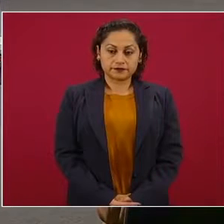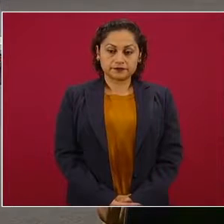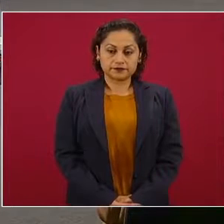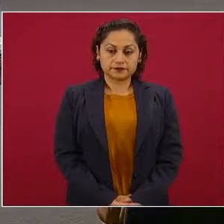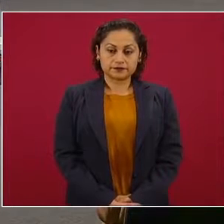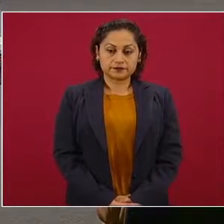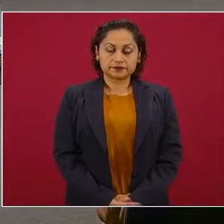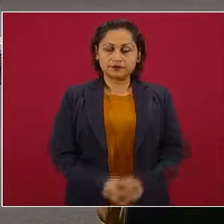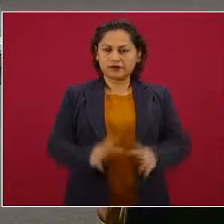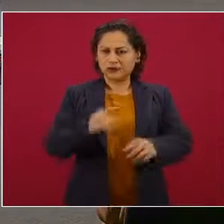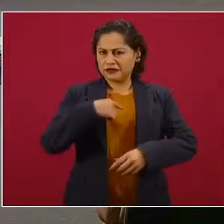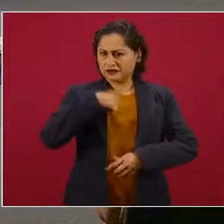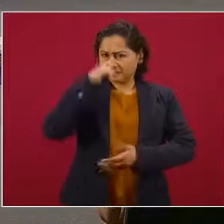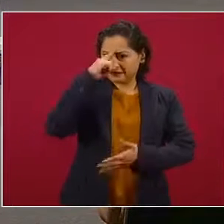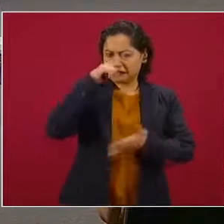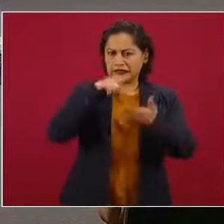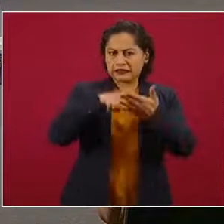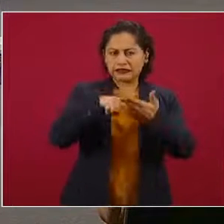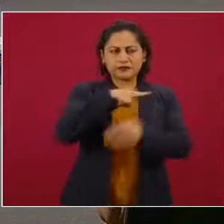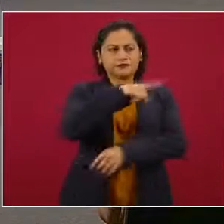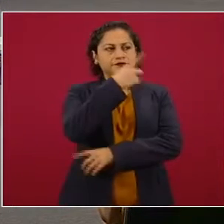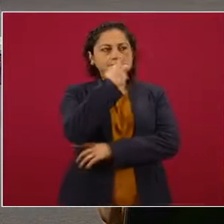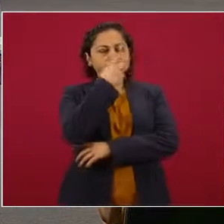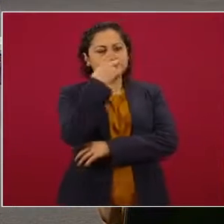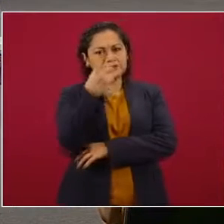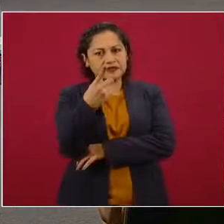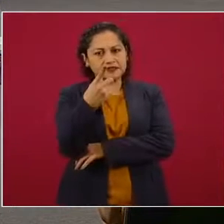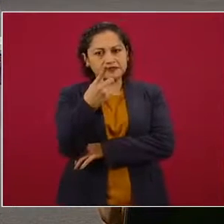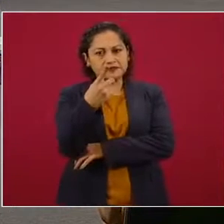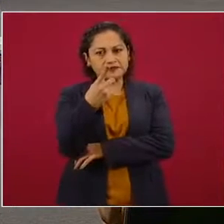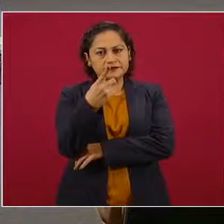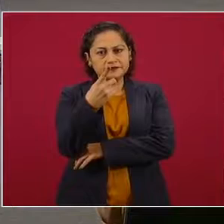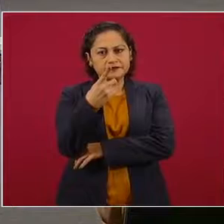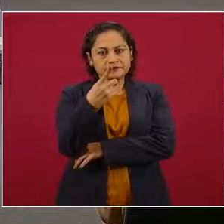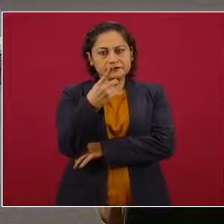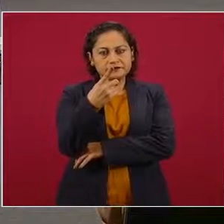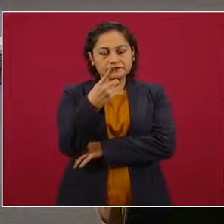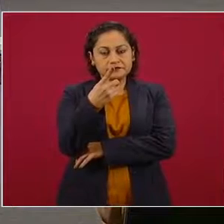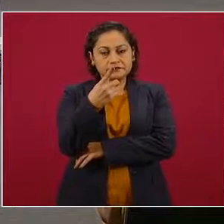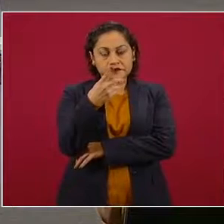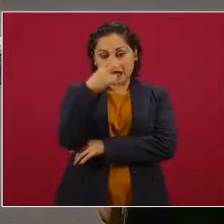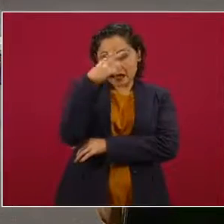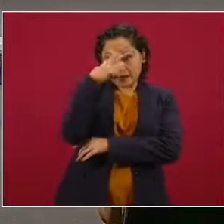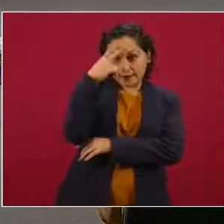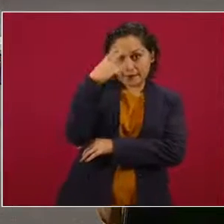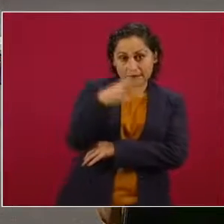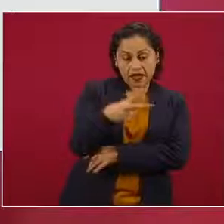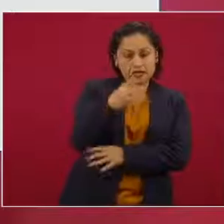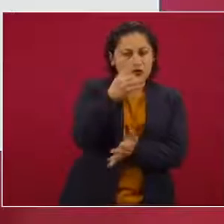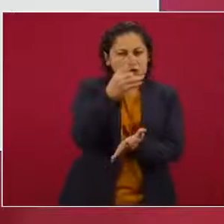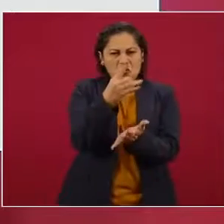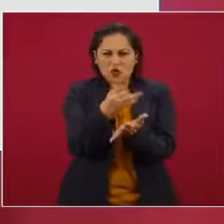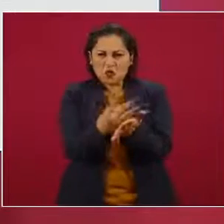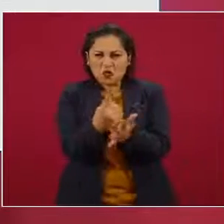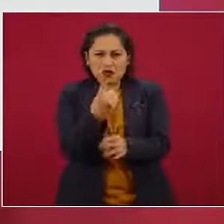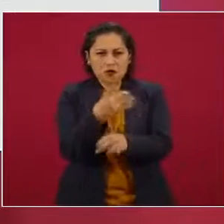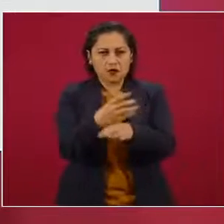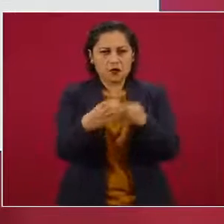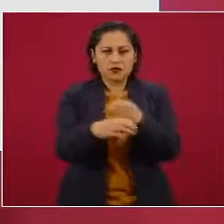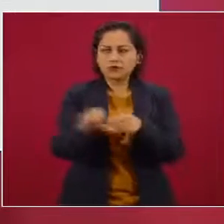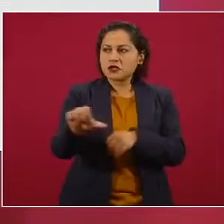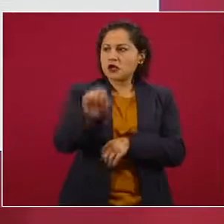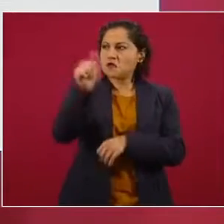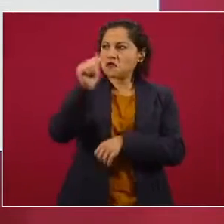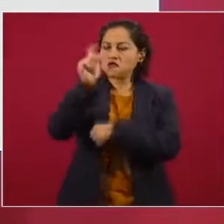creo que México tiene, dice Larry Fink, algo único que no tienen los otros países. México, en